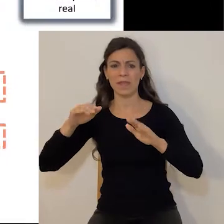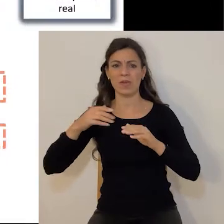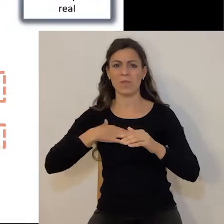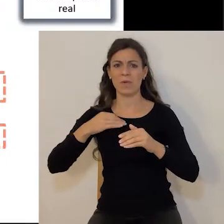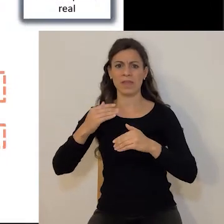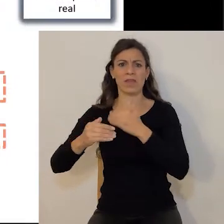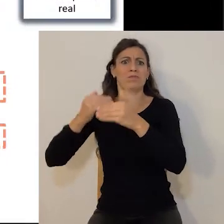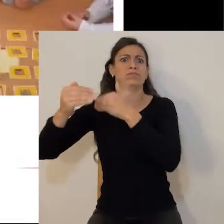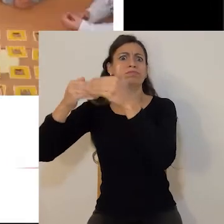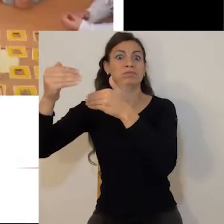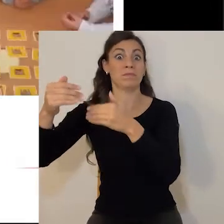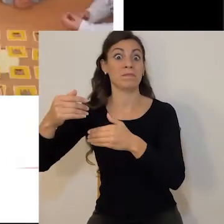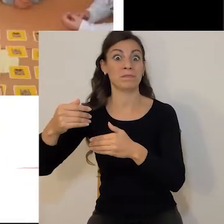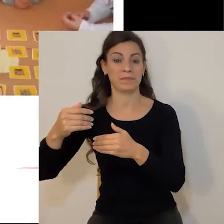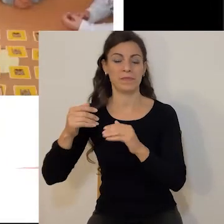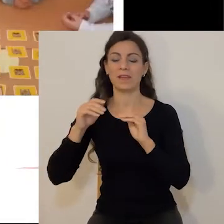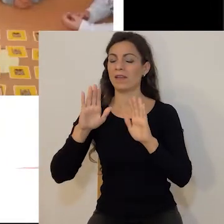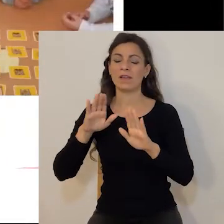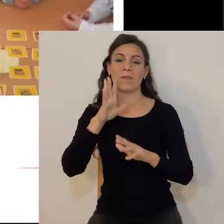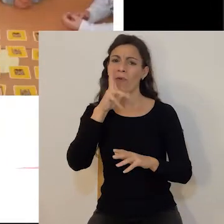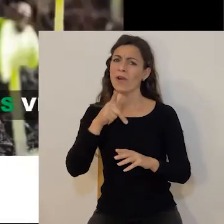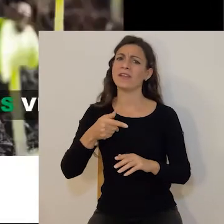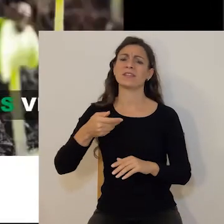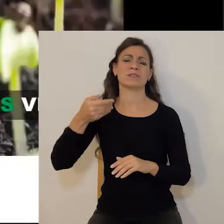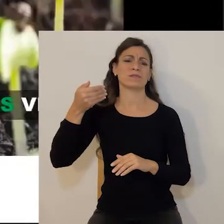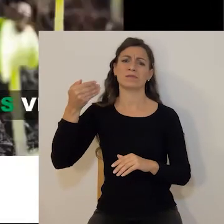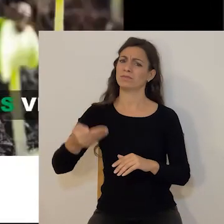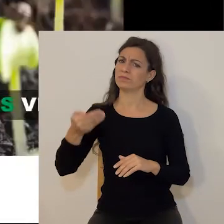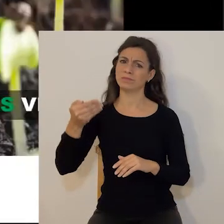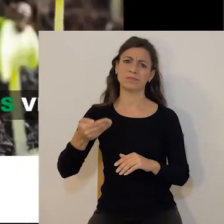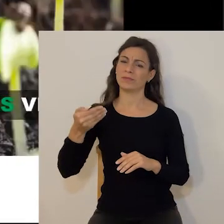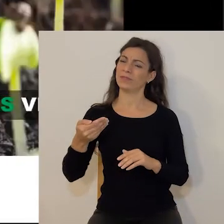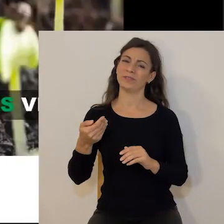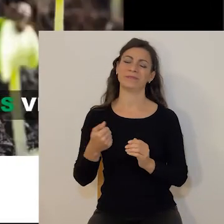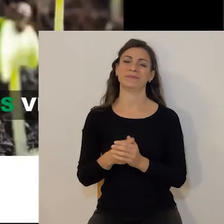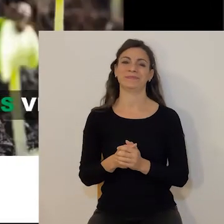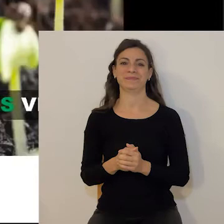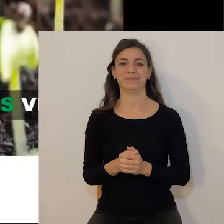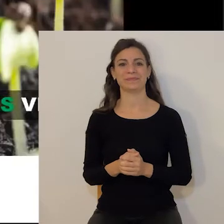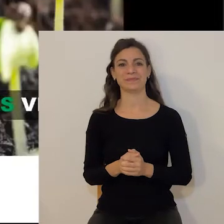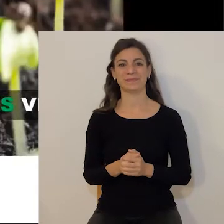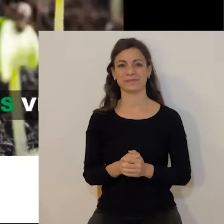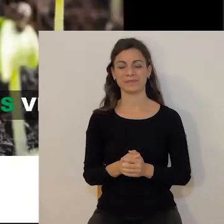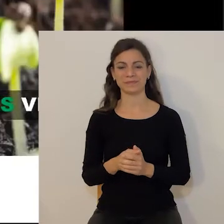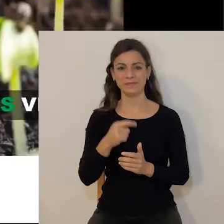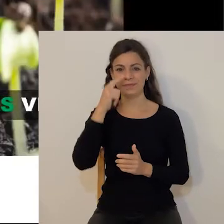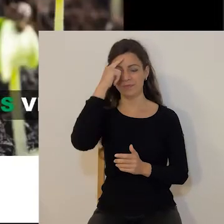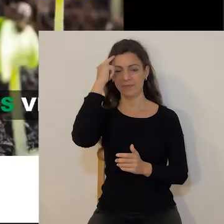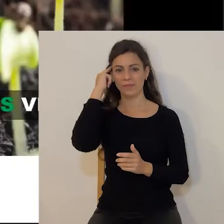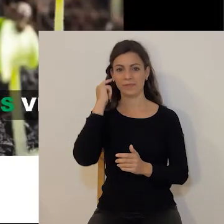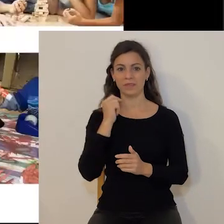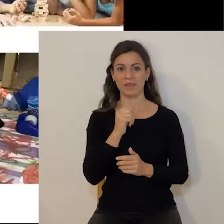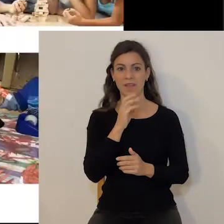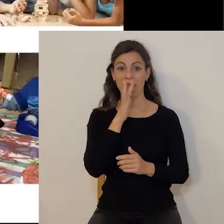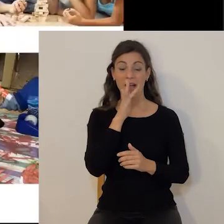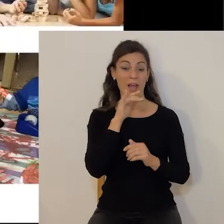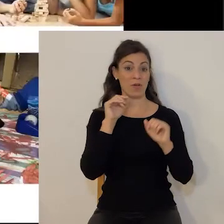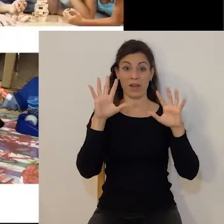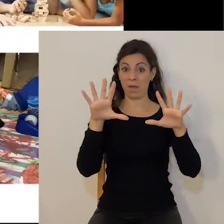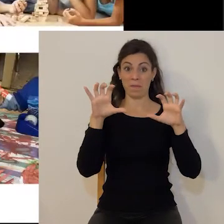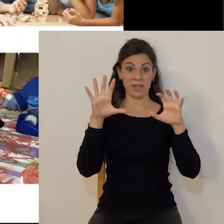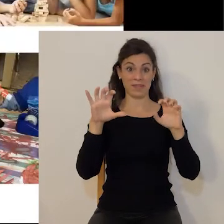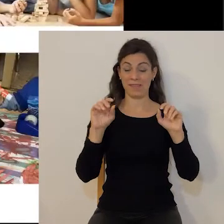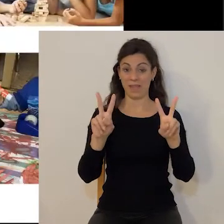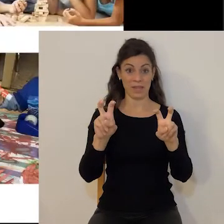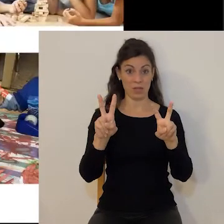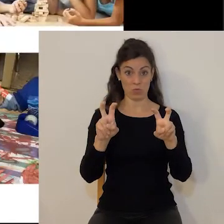Entonces, tan importante es eso, ¿no? Pues vamos a cultivar nuevos aprendizajes